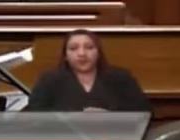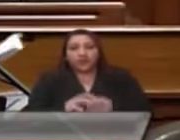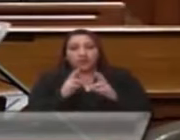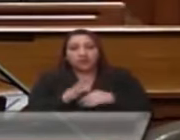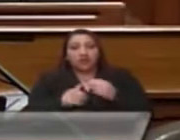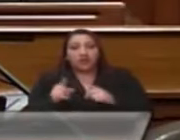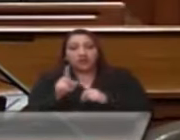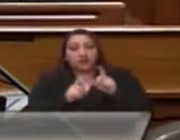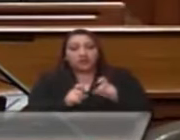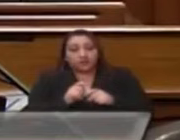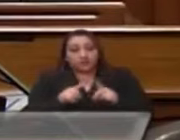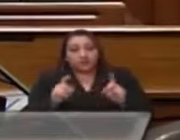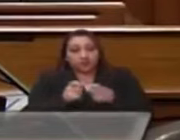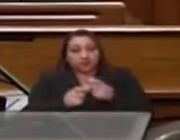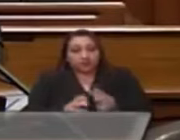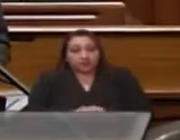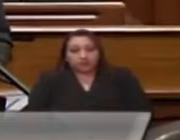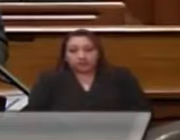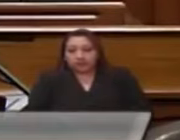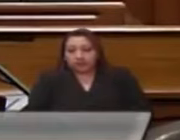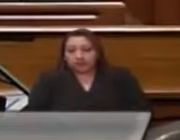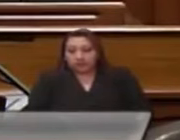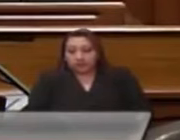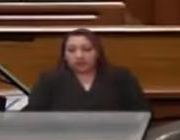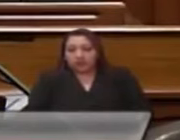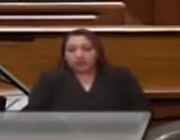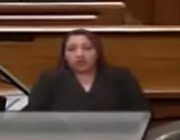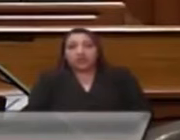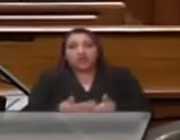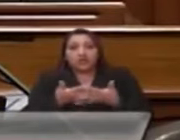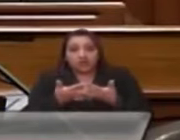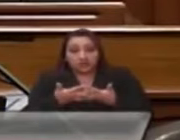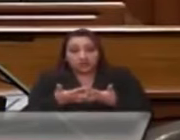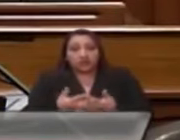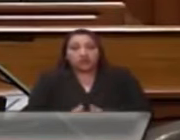respondiendo a las interrogantes de diversos congresistas, se recibió